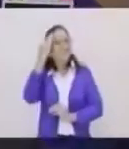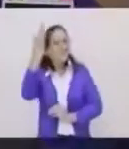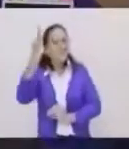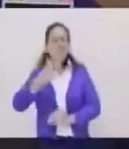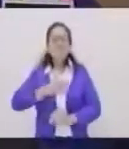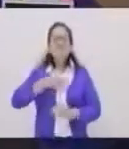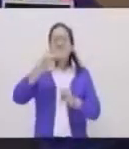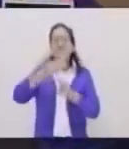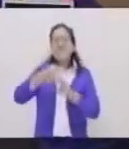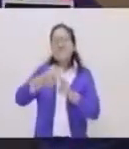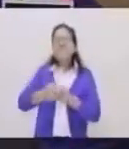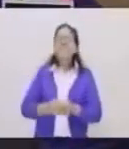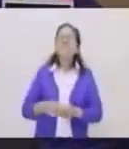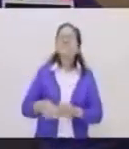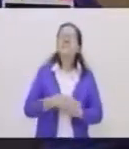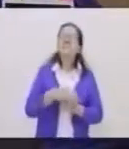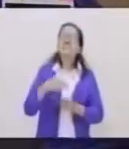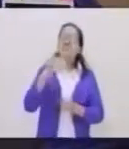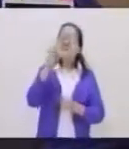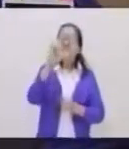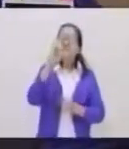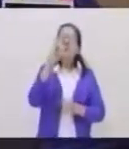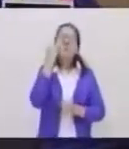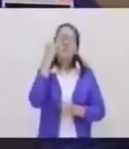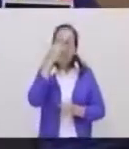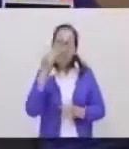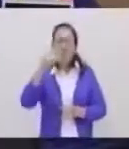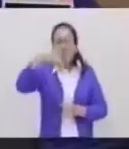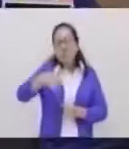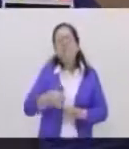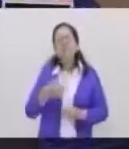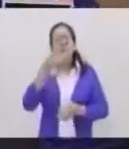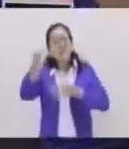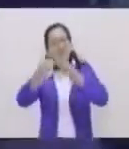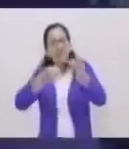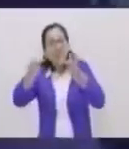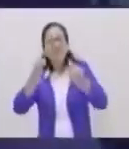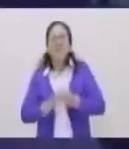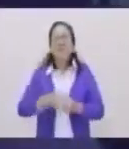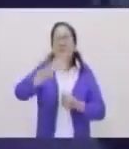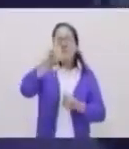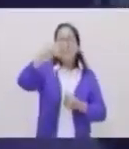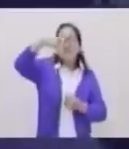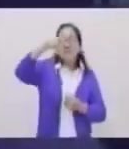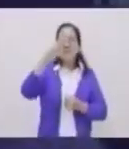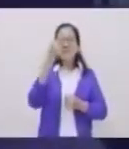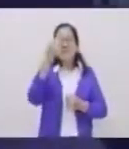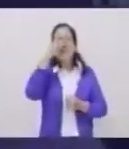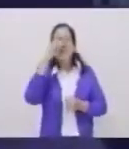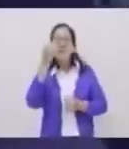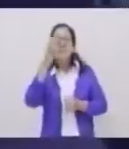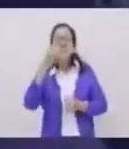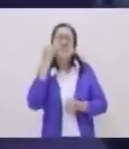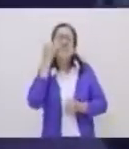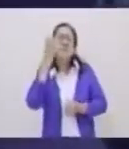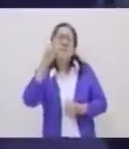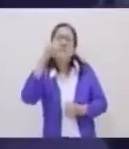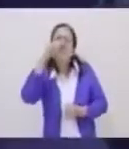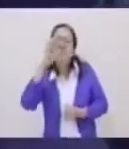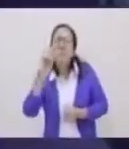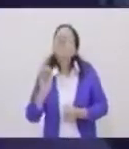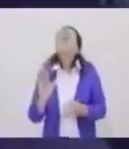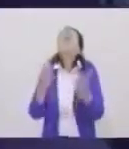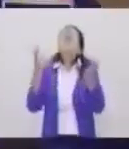Hola, mi nombre es Ana Luisa Manzanares y el día de hoy hablaremos acerca del aprestamiento, que es una técnica importante para mejorar su